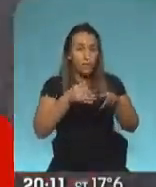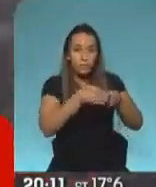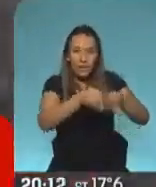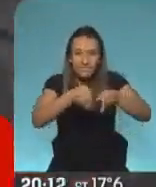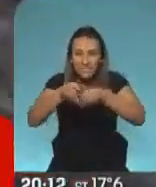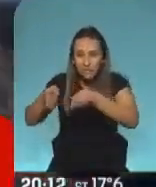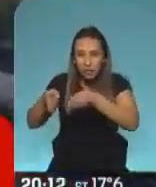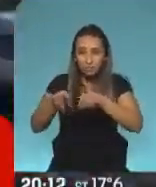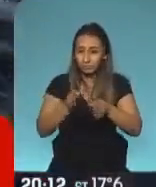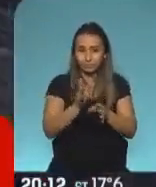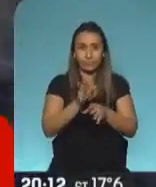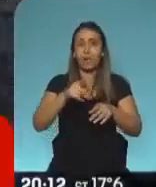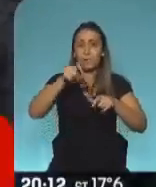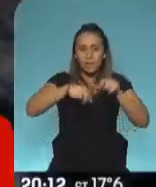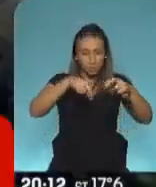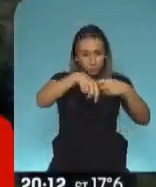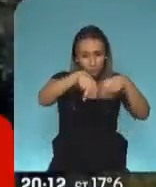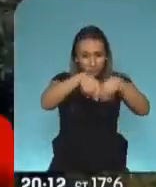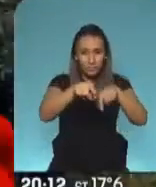tiene 70 centímetros.